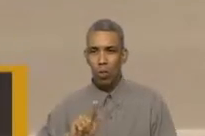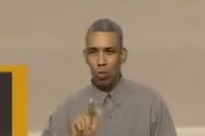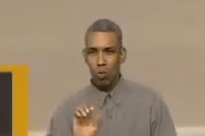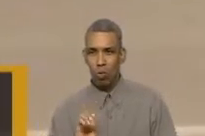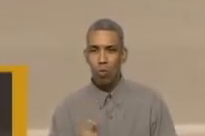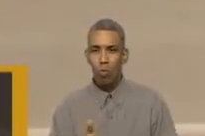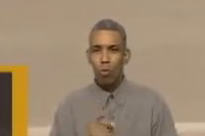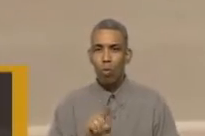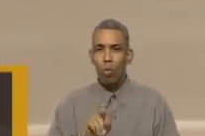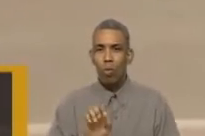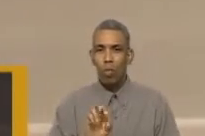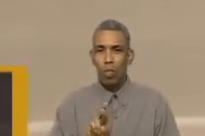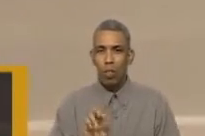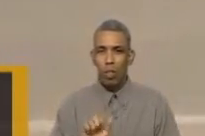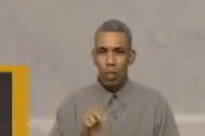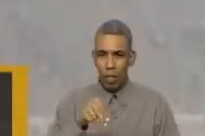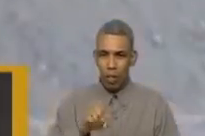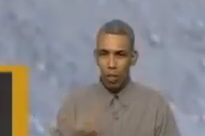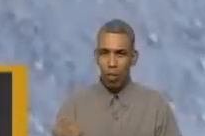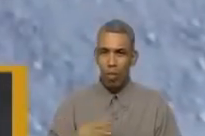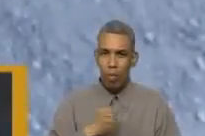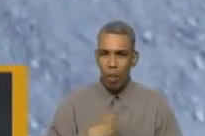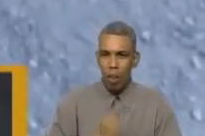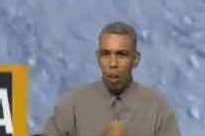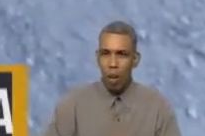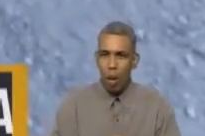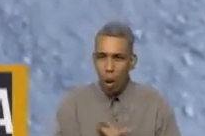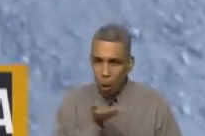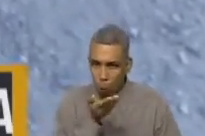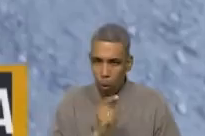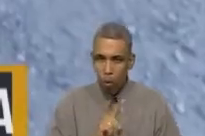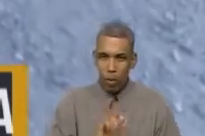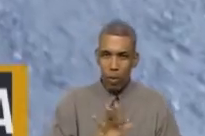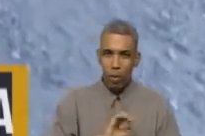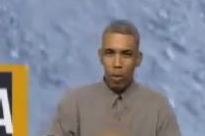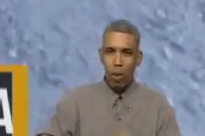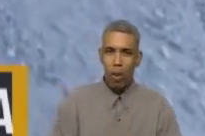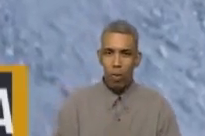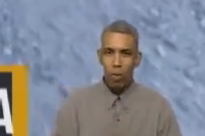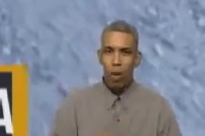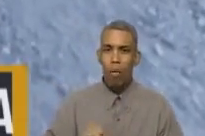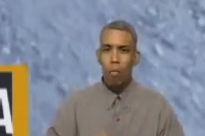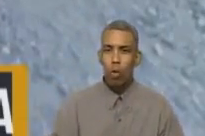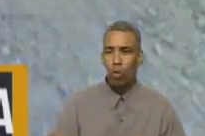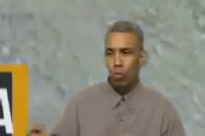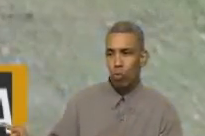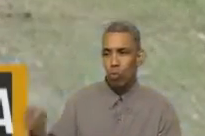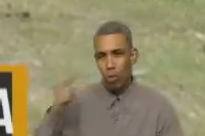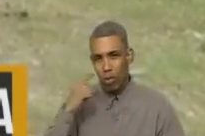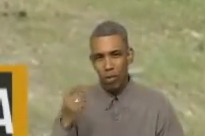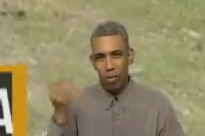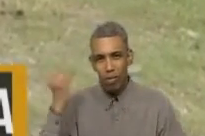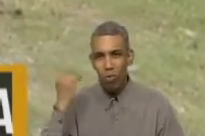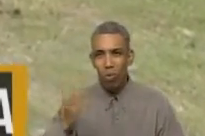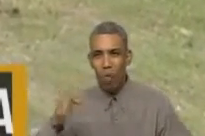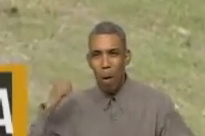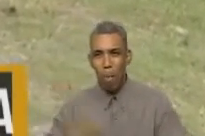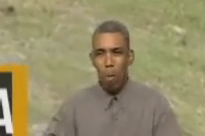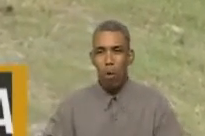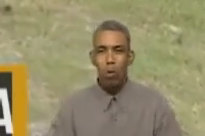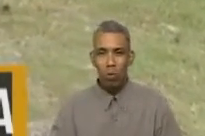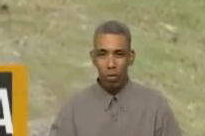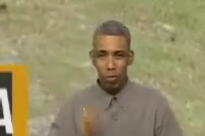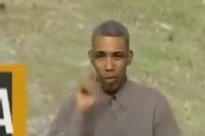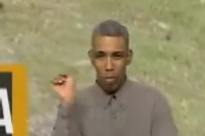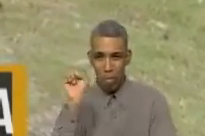Serrano, de 65 años de edad, fue identificado el conductor de la motocicleta R6-78C, que murió en las últimas horas después de chocar contra la camioneta